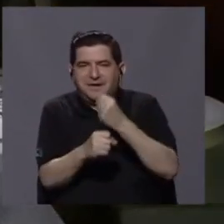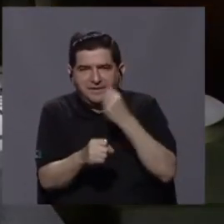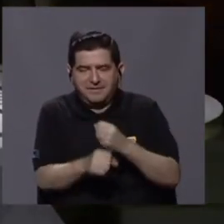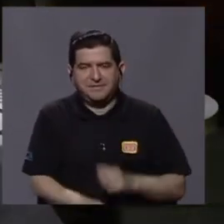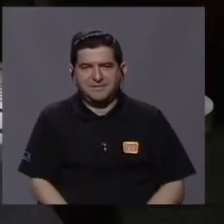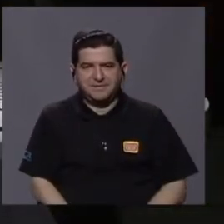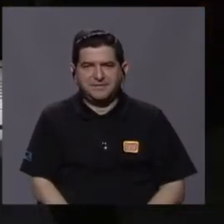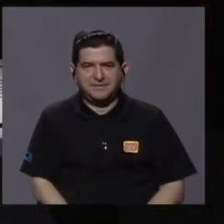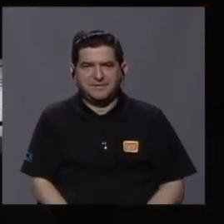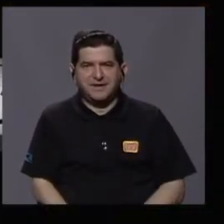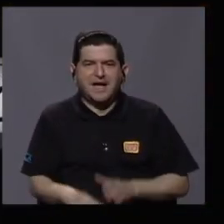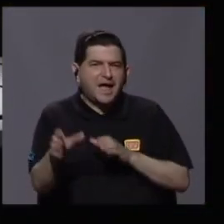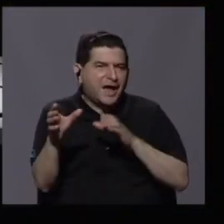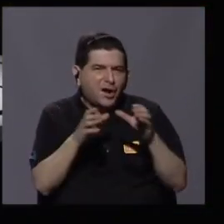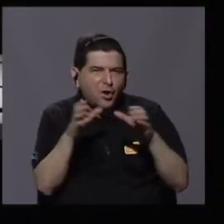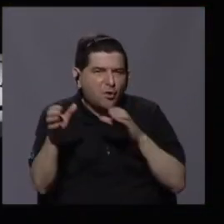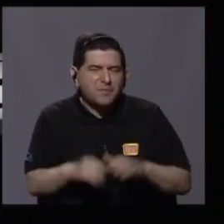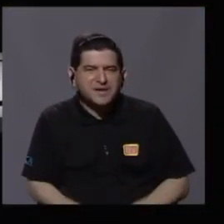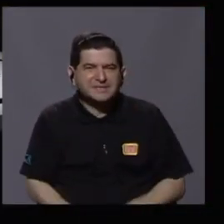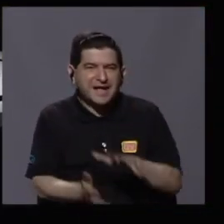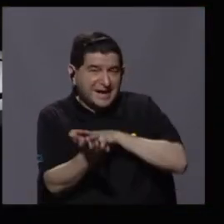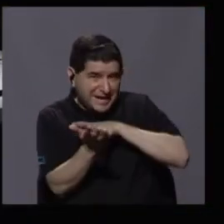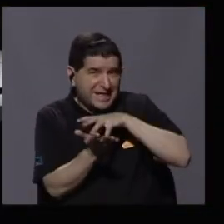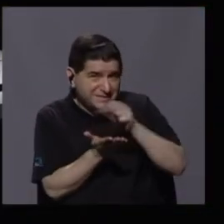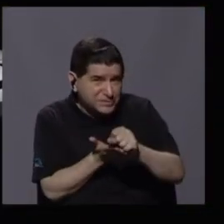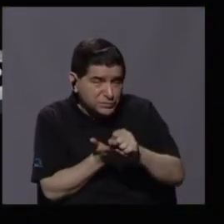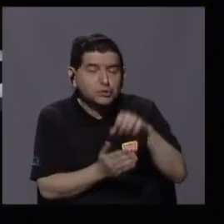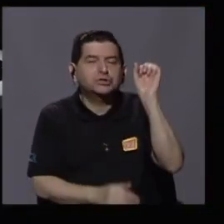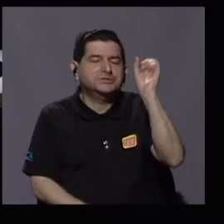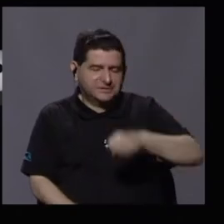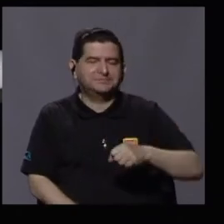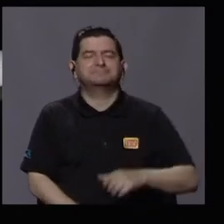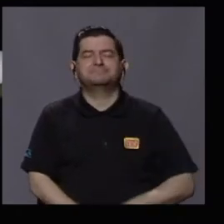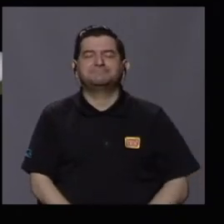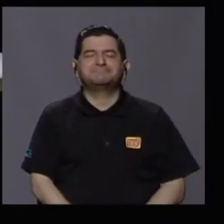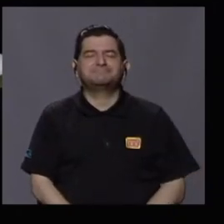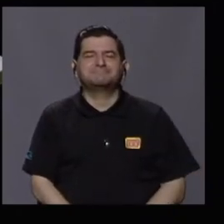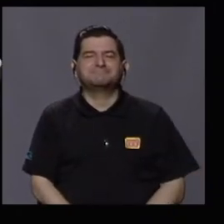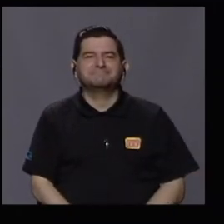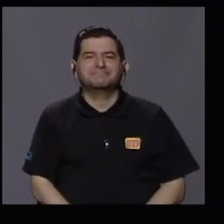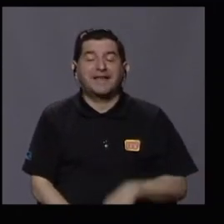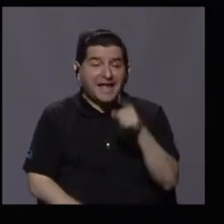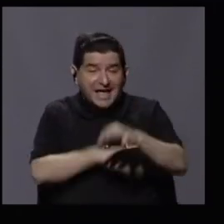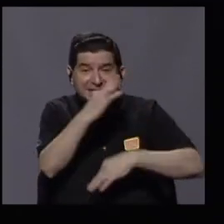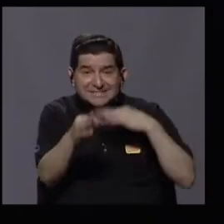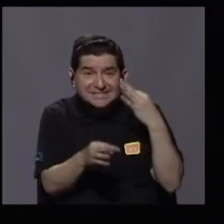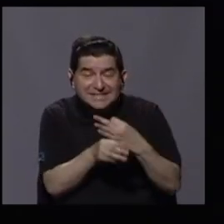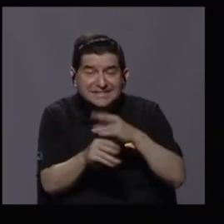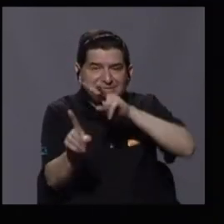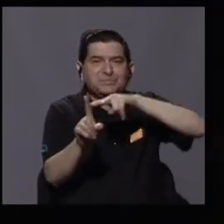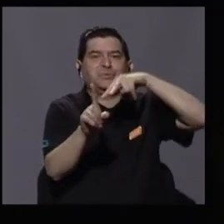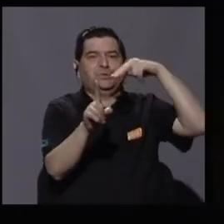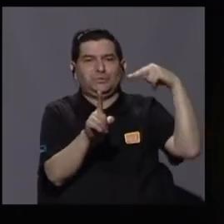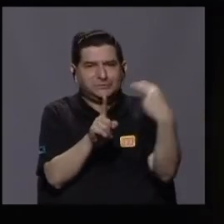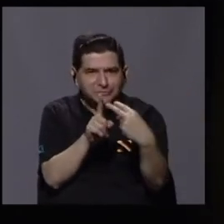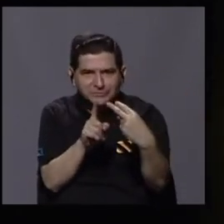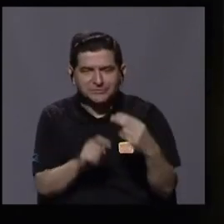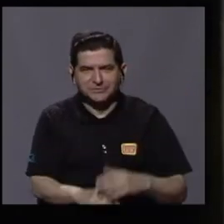comercializar es gracias comercializar exactamente este tipo de visión